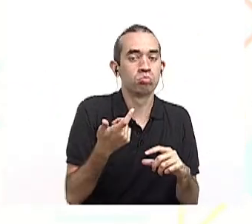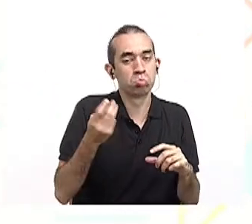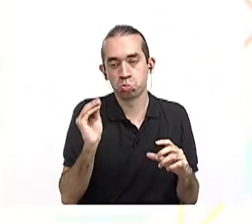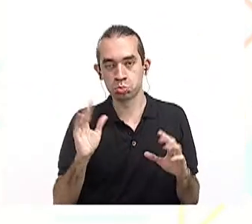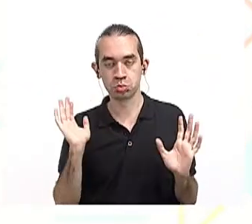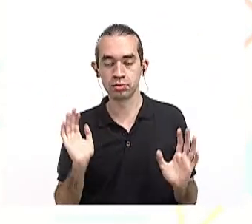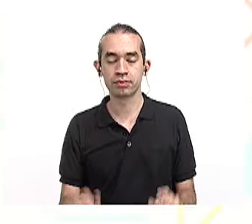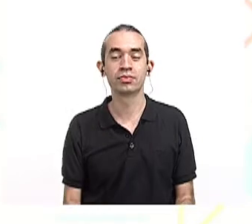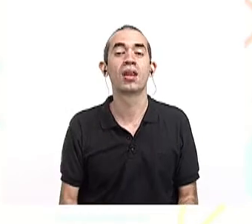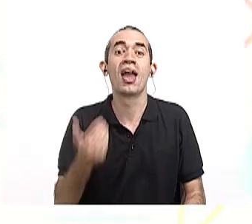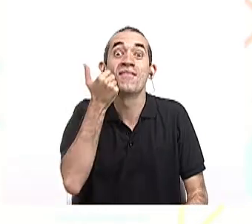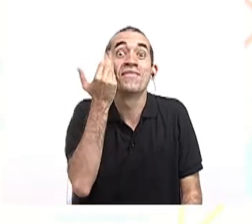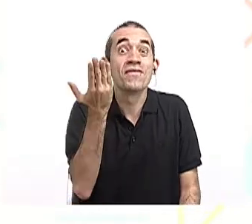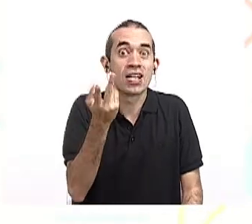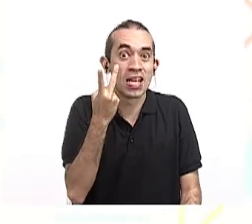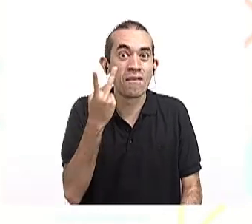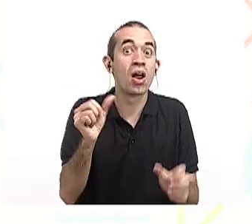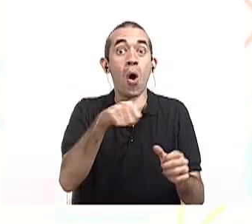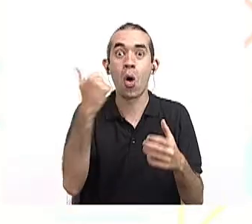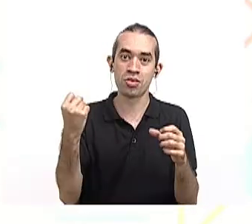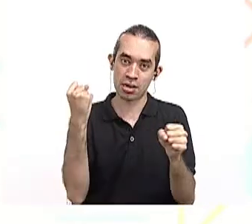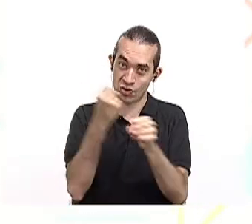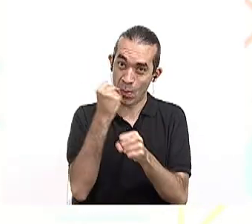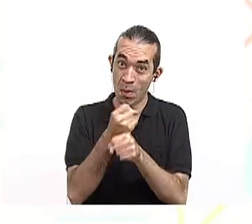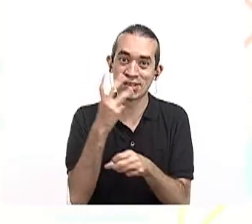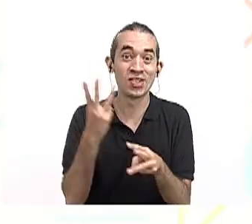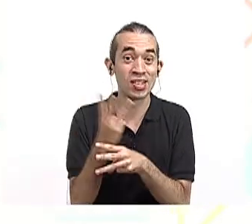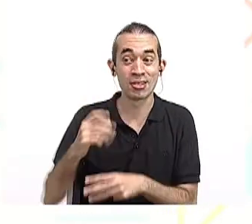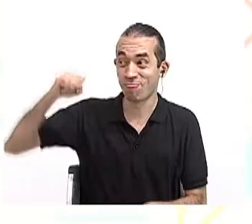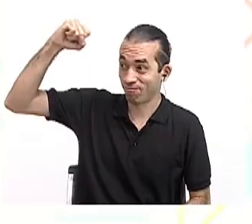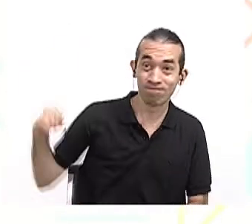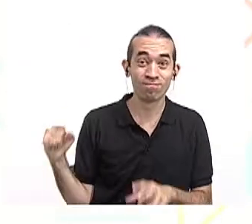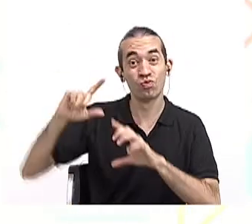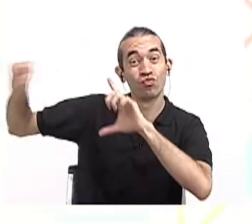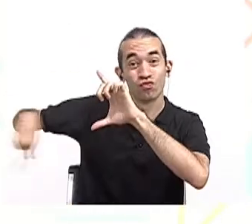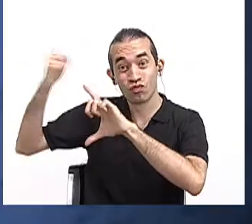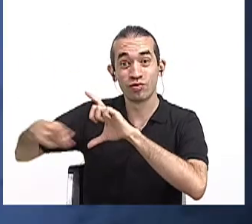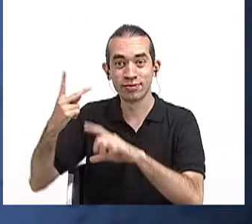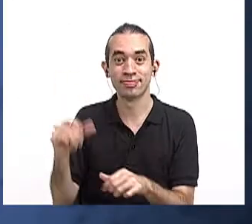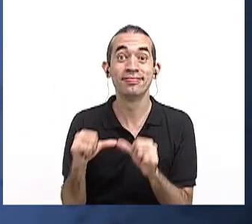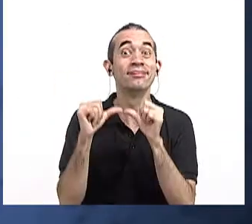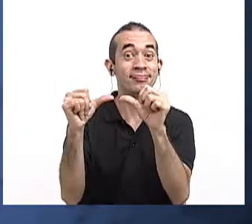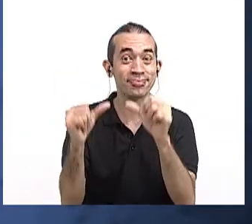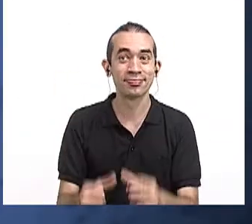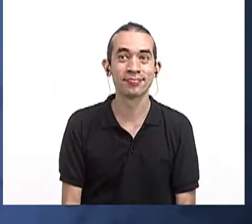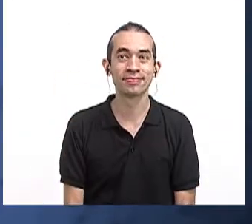Pero quiero ver otras operaciones de la ruleta. Continuemos.